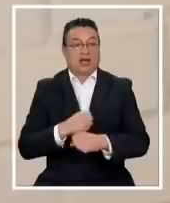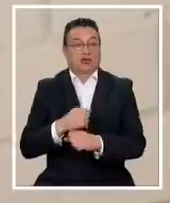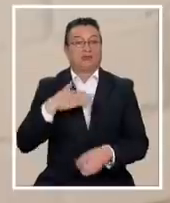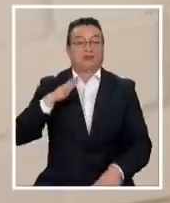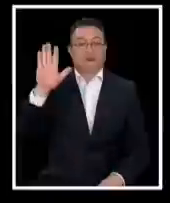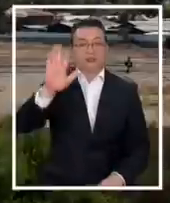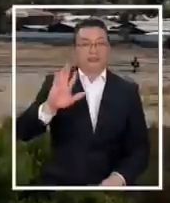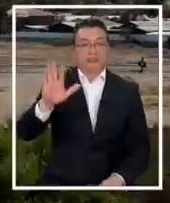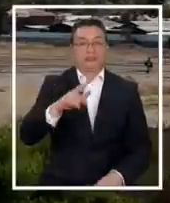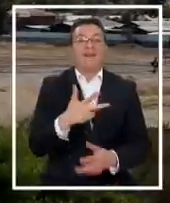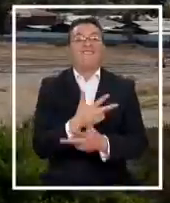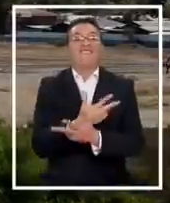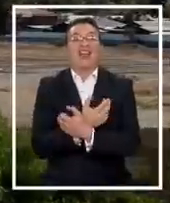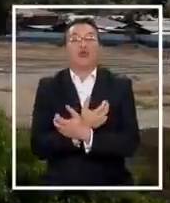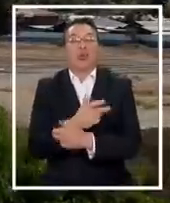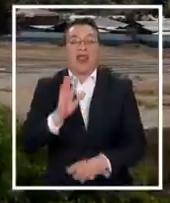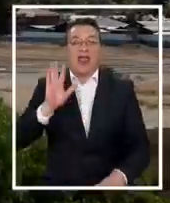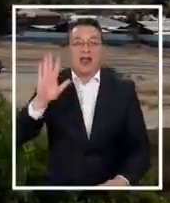años en Venezuela.